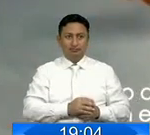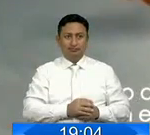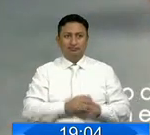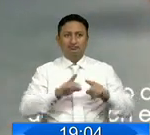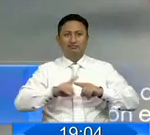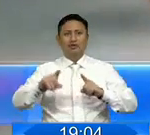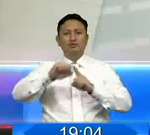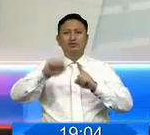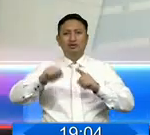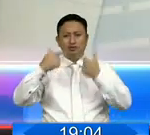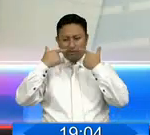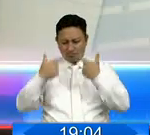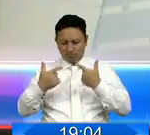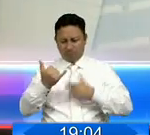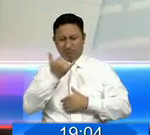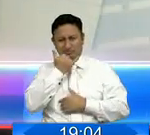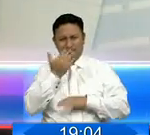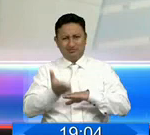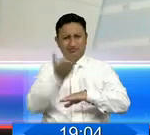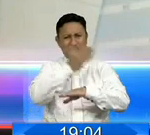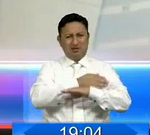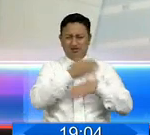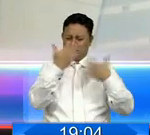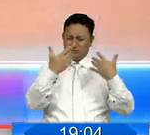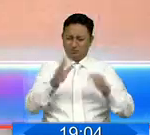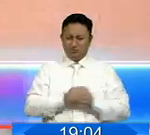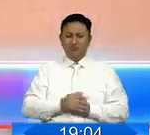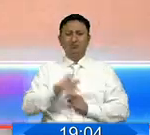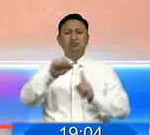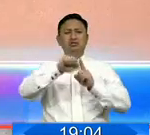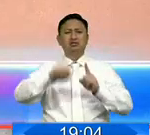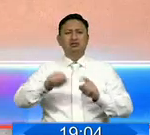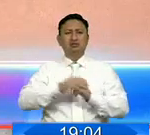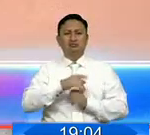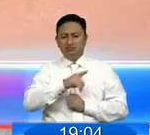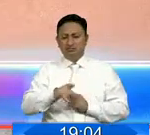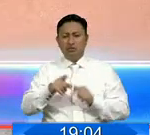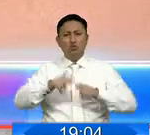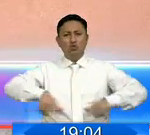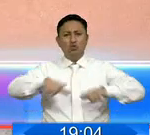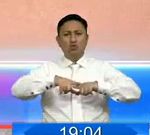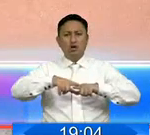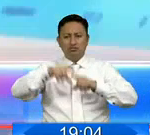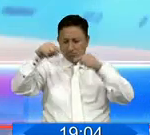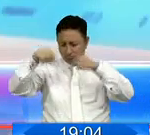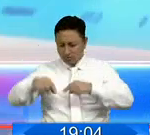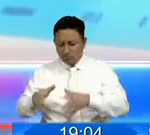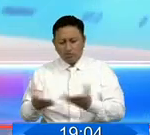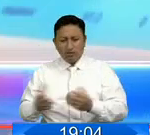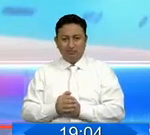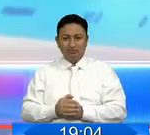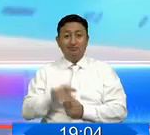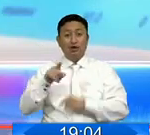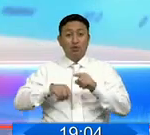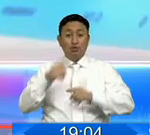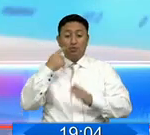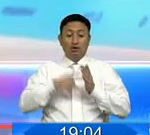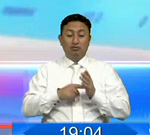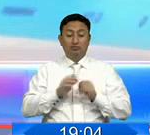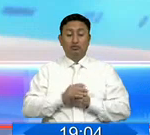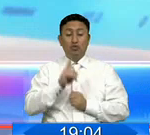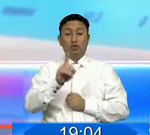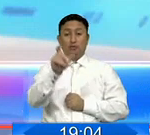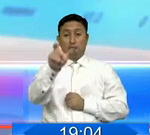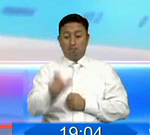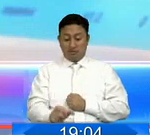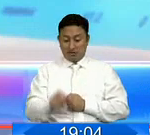en el sistema de vigilancia desde hace mucho tiempo, que el sistema tenía problemas con la georreferenciación, que se habían detectado que, por ejemplo, en uno de los